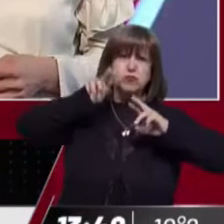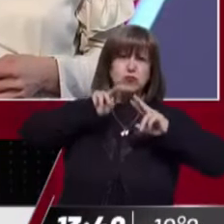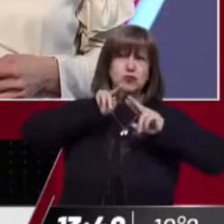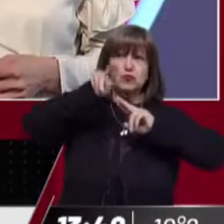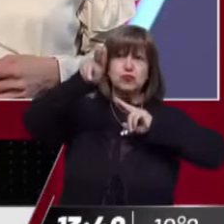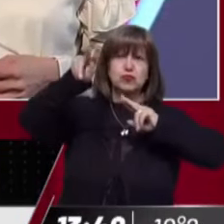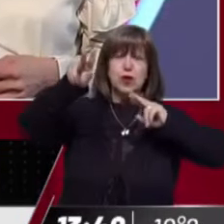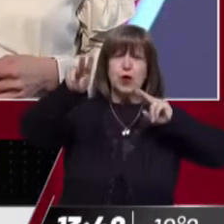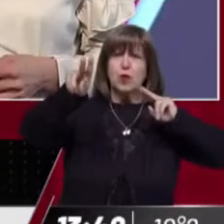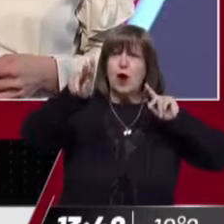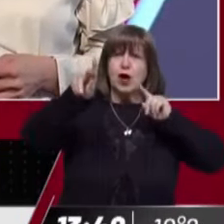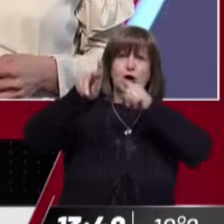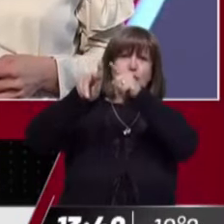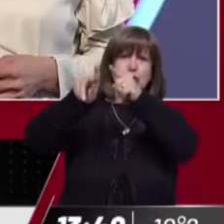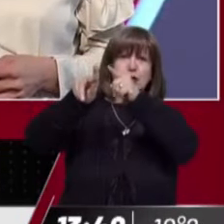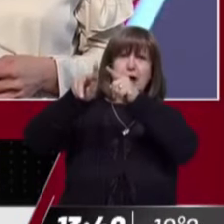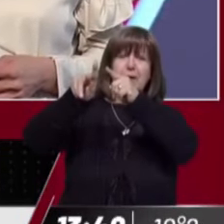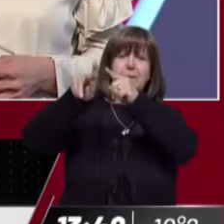ahora y cuánto tiempo dura, Oscar?